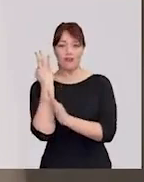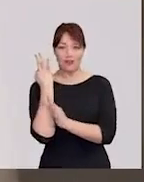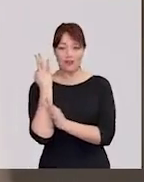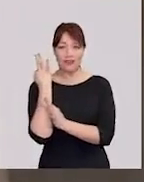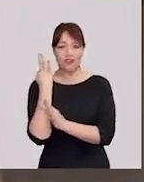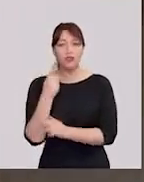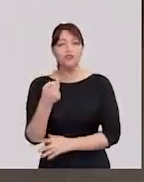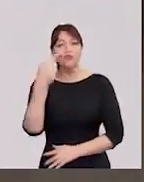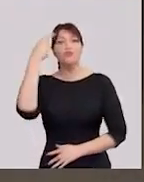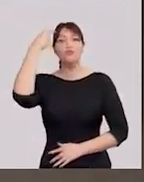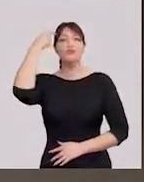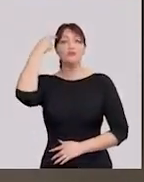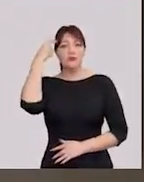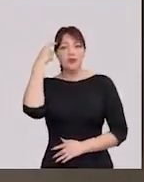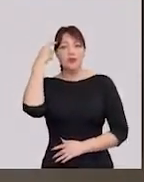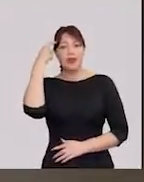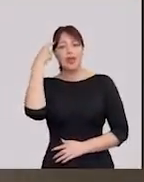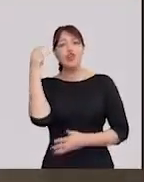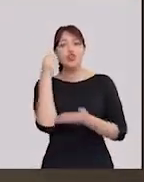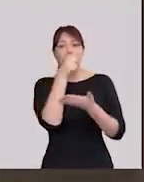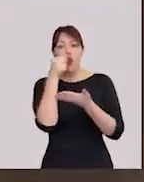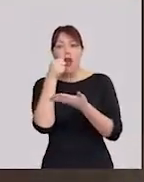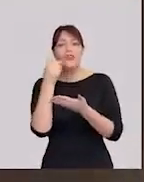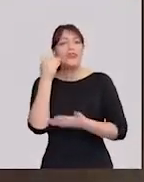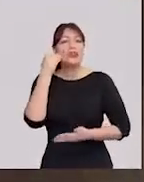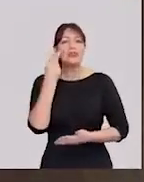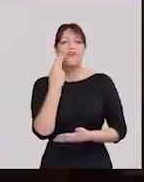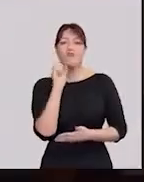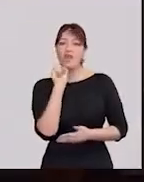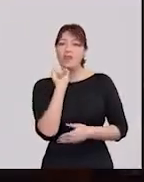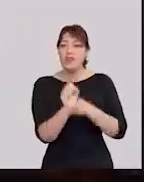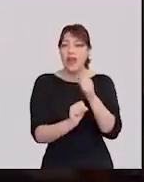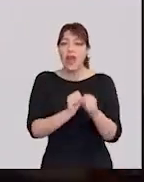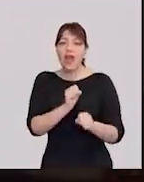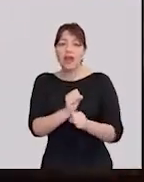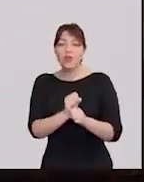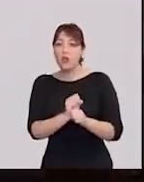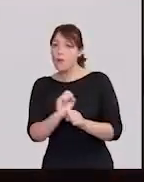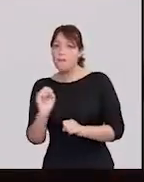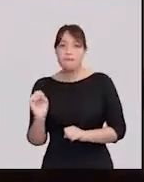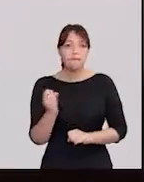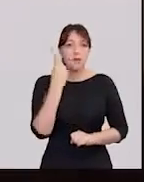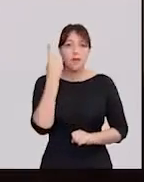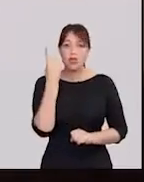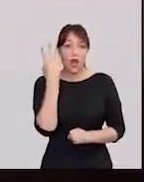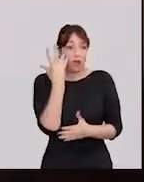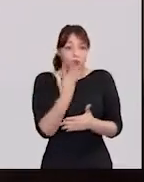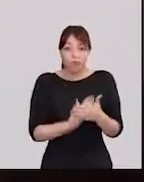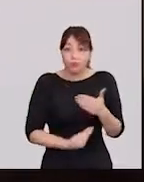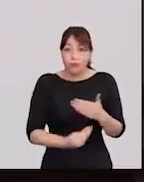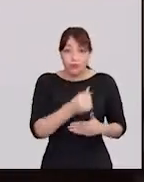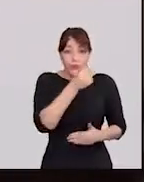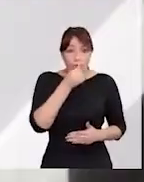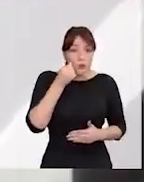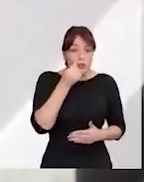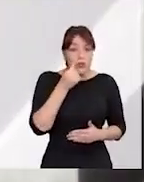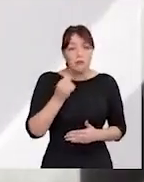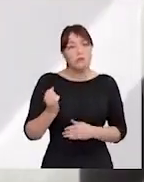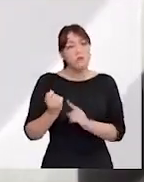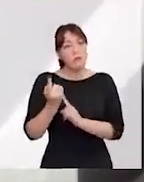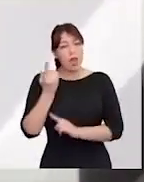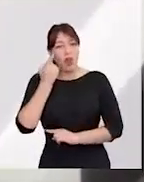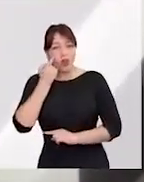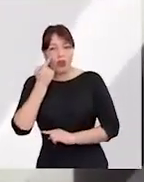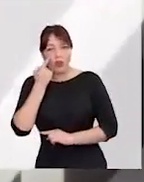Ahí tomé conciencia de que estuve drogado casi 20 años. Lo primero que pasó cuando dejé de consumir fue que me empecé a